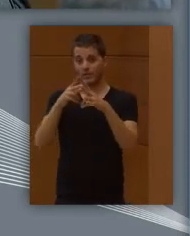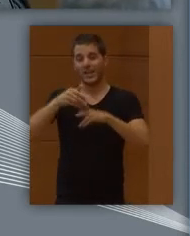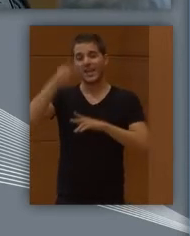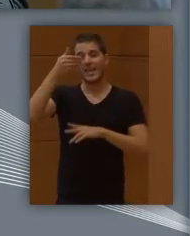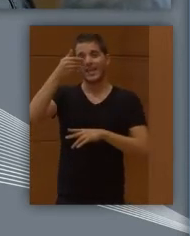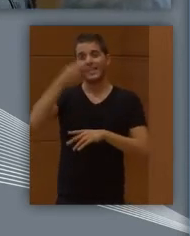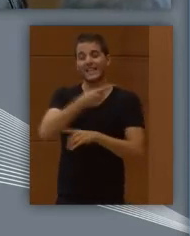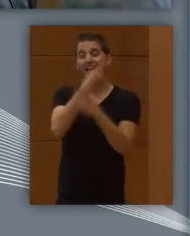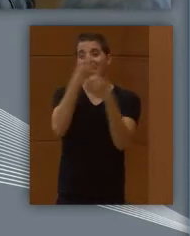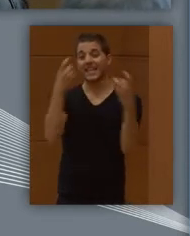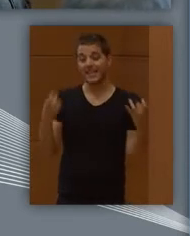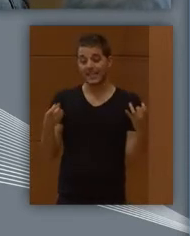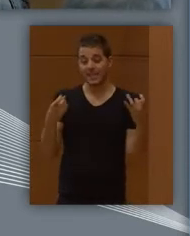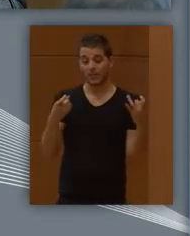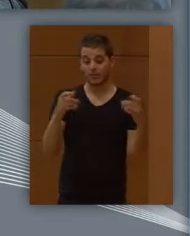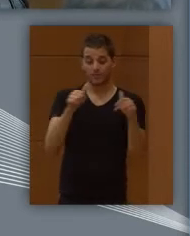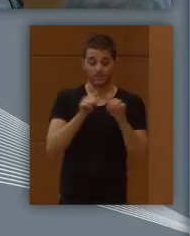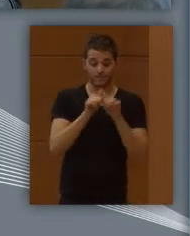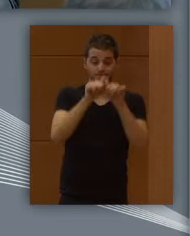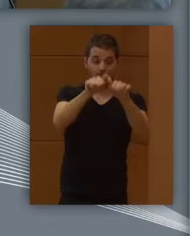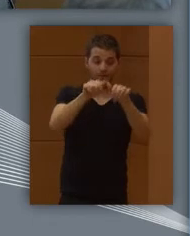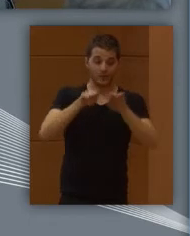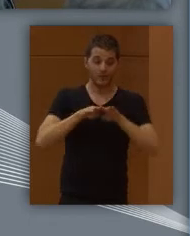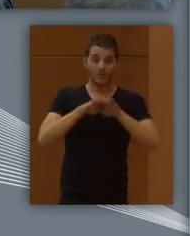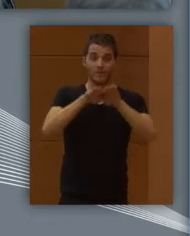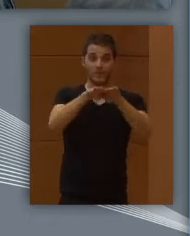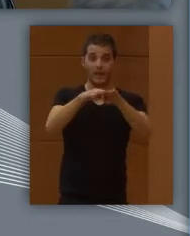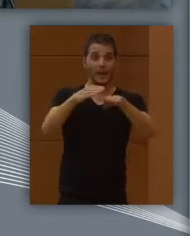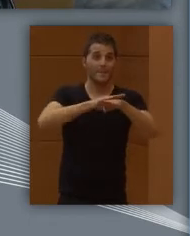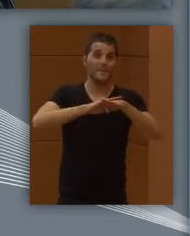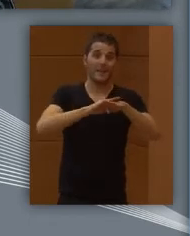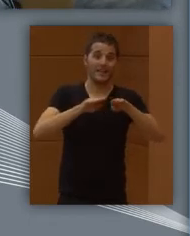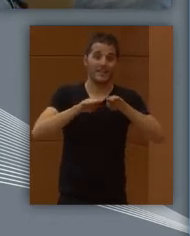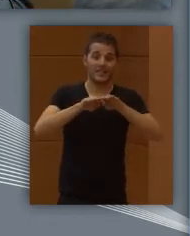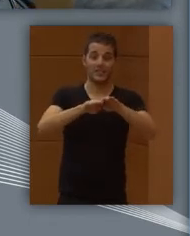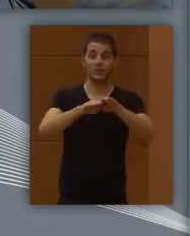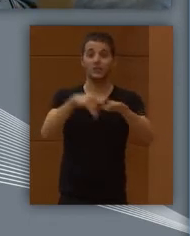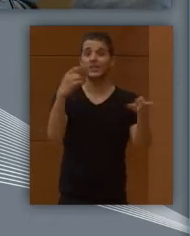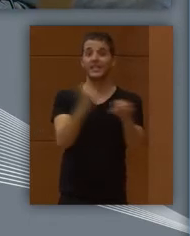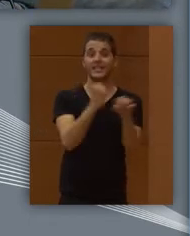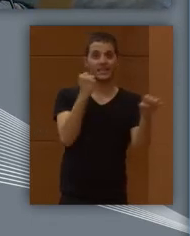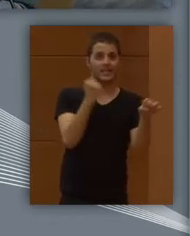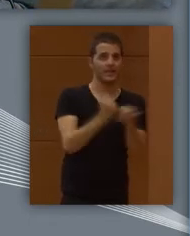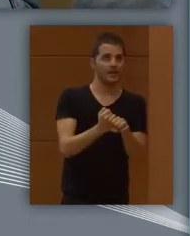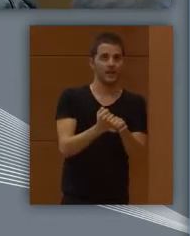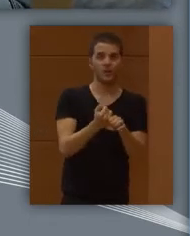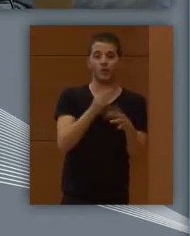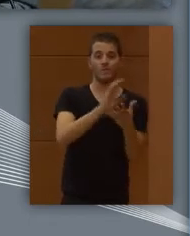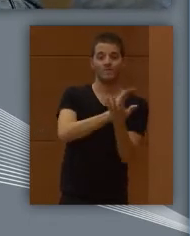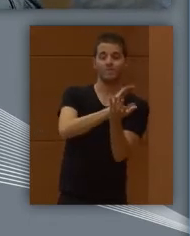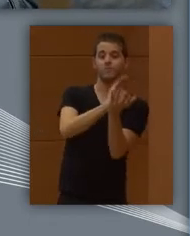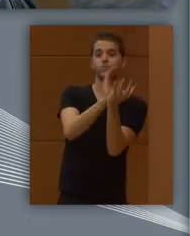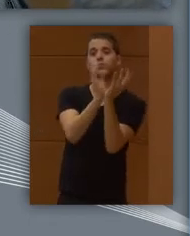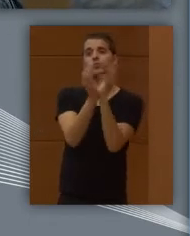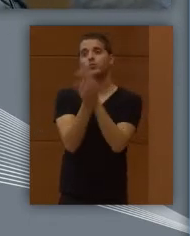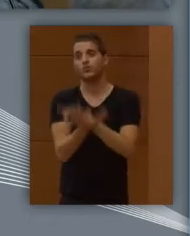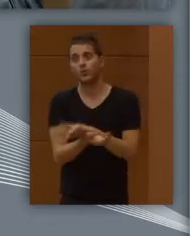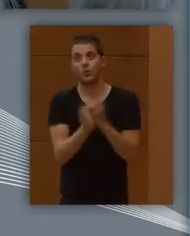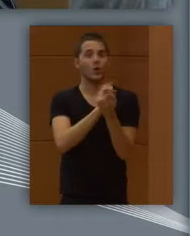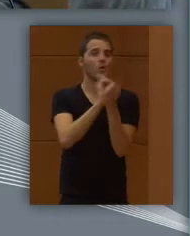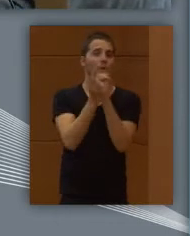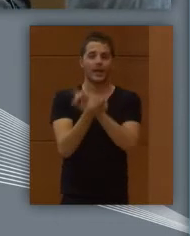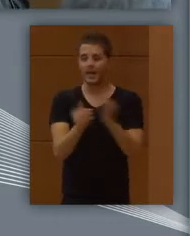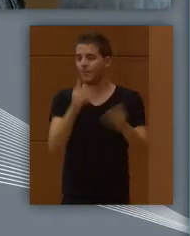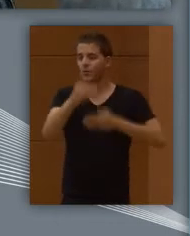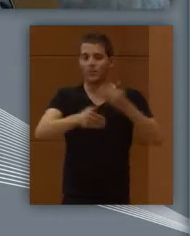que exista a la vez y a la par un trabajo, una transformación, un